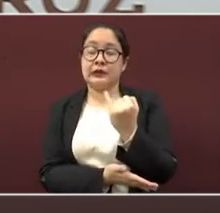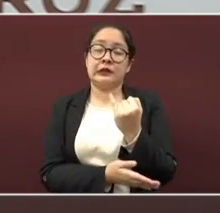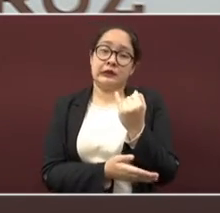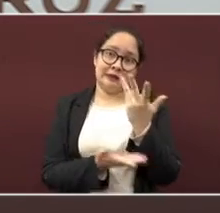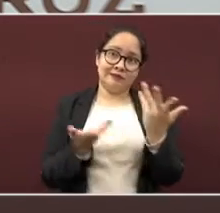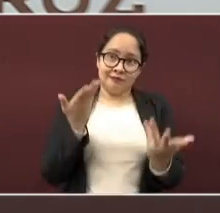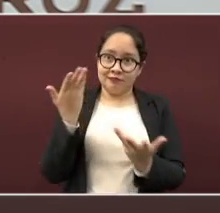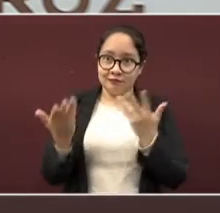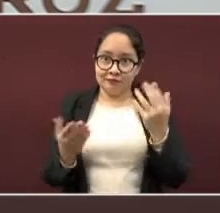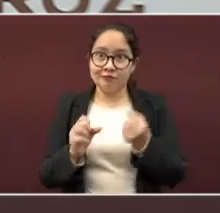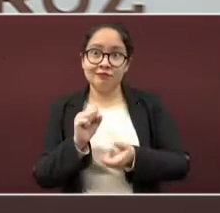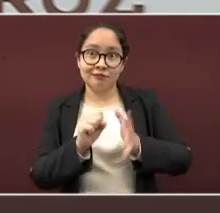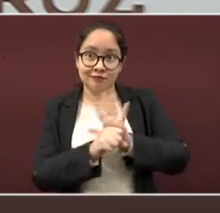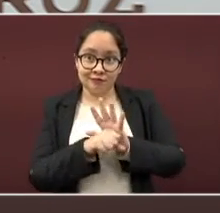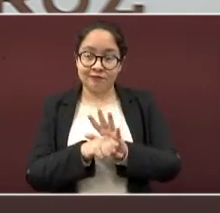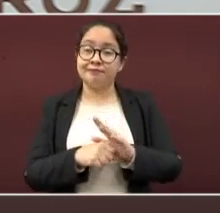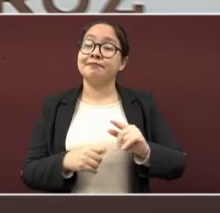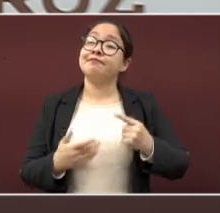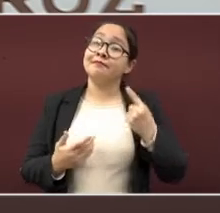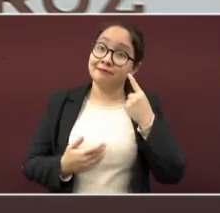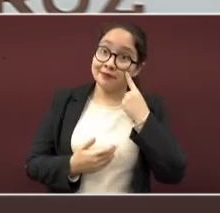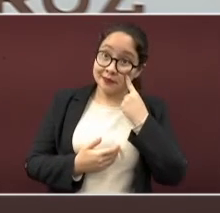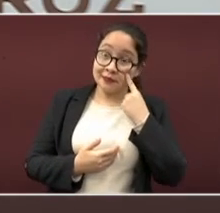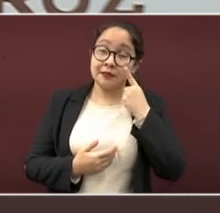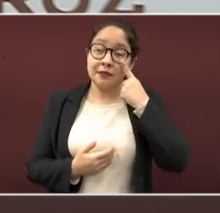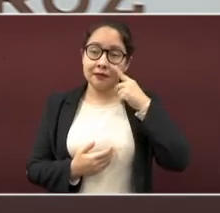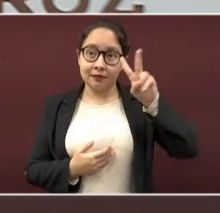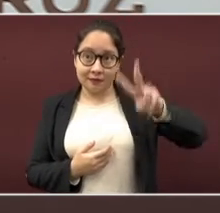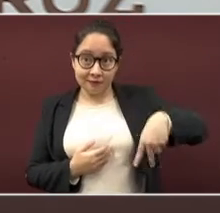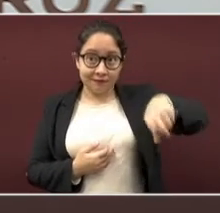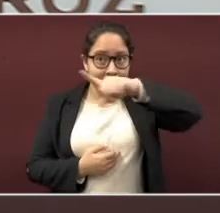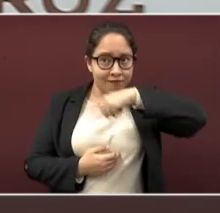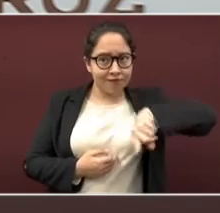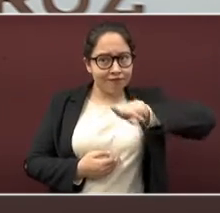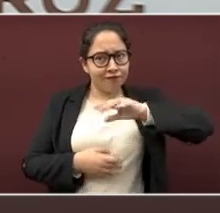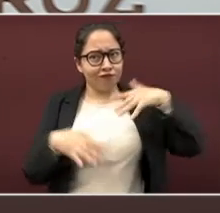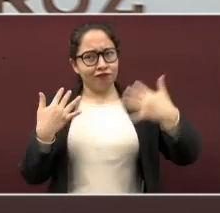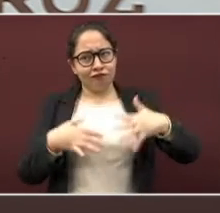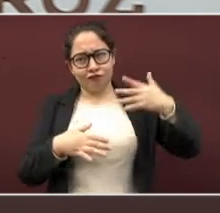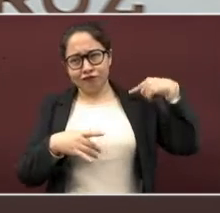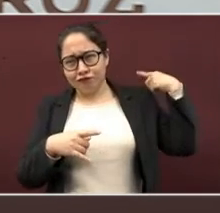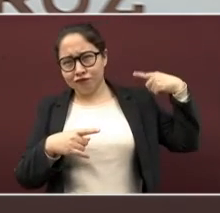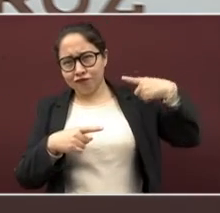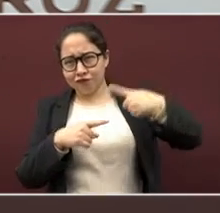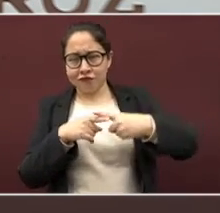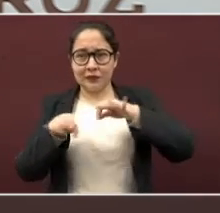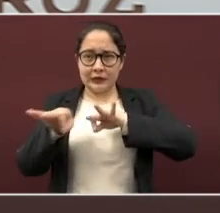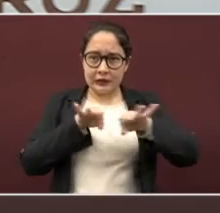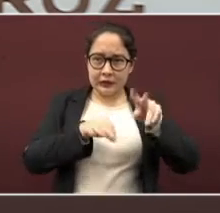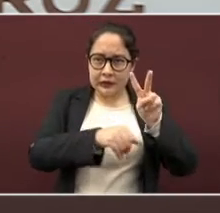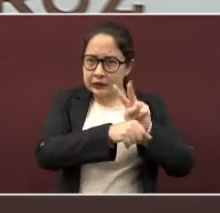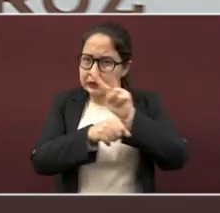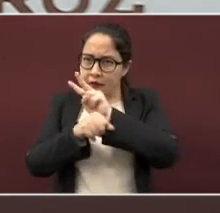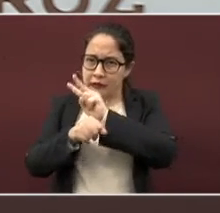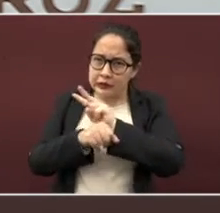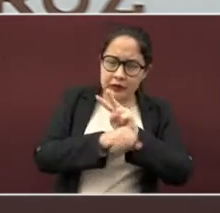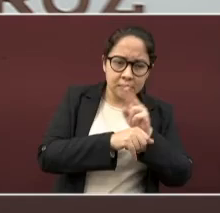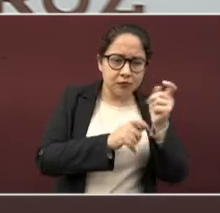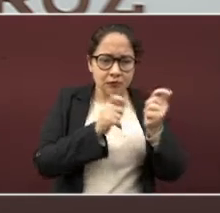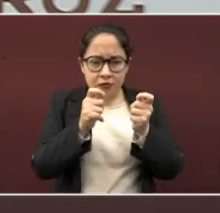pandemia reitero han estado realizando un gran trabajo de vigilancia y